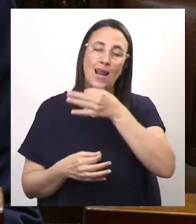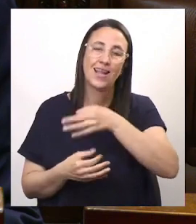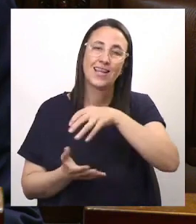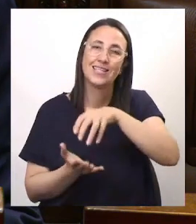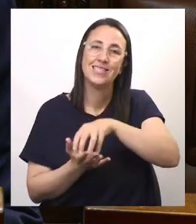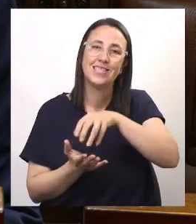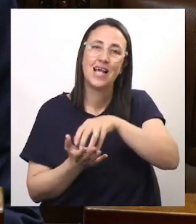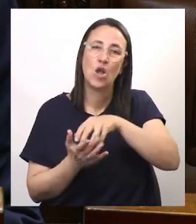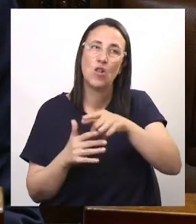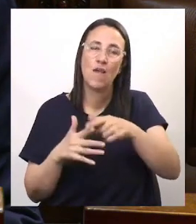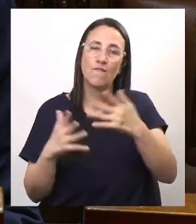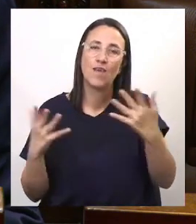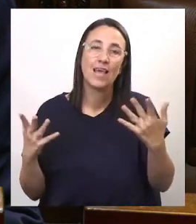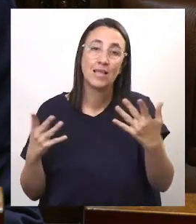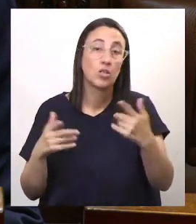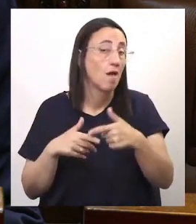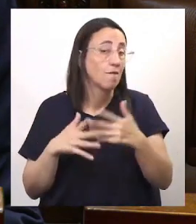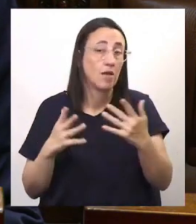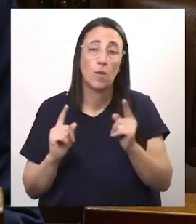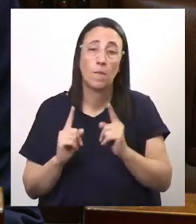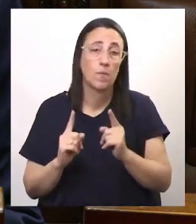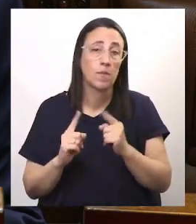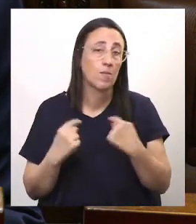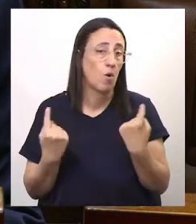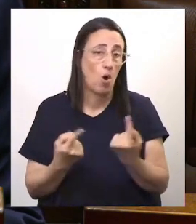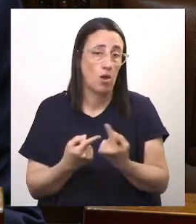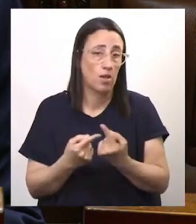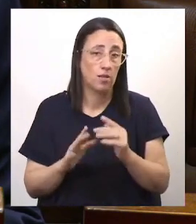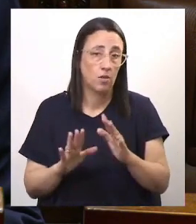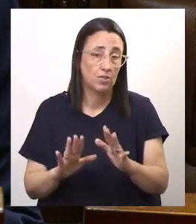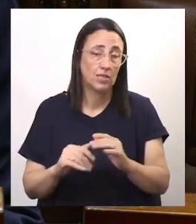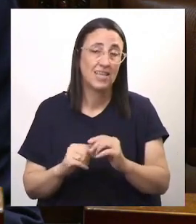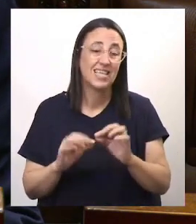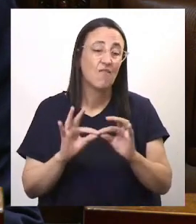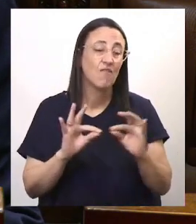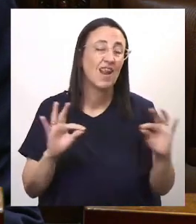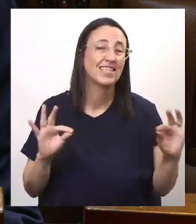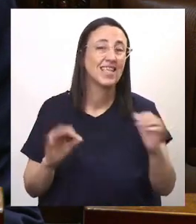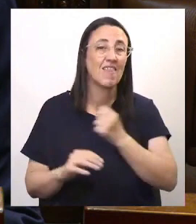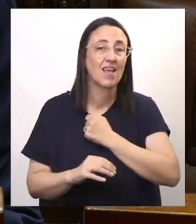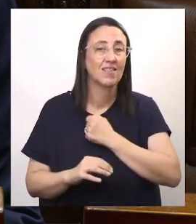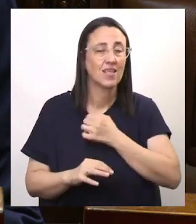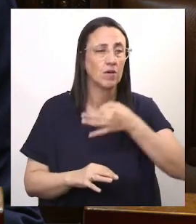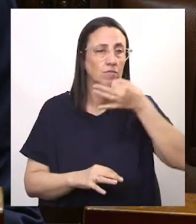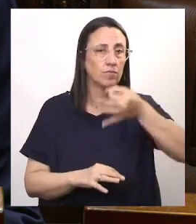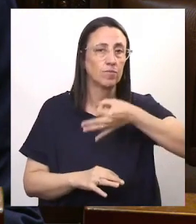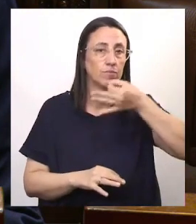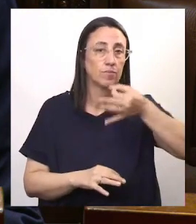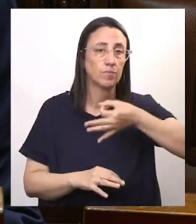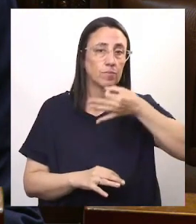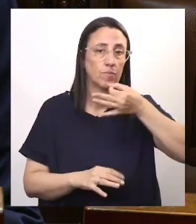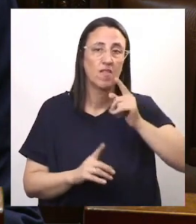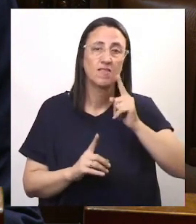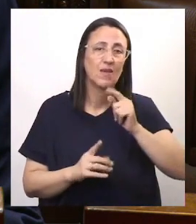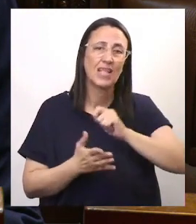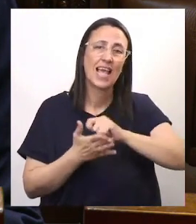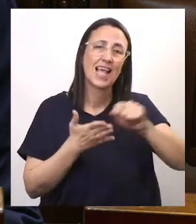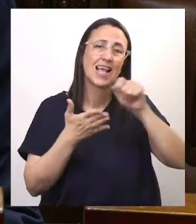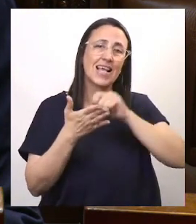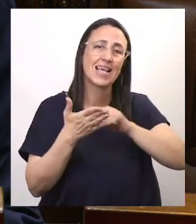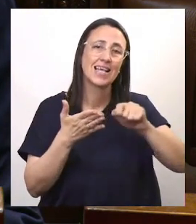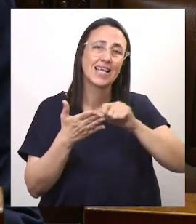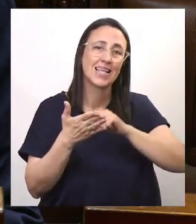conmemorando estos mismos acontecimientos, que esa frase de alguna forma debe estar escrita